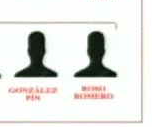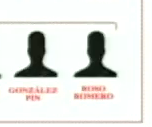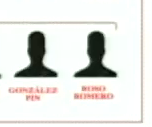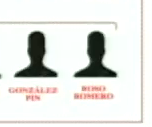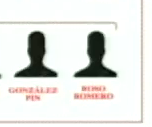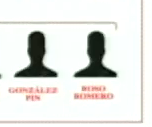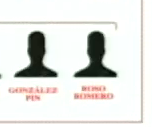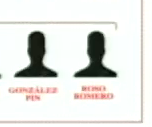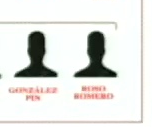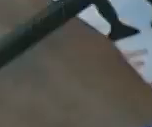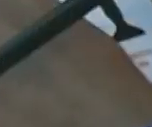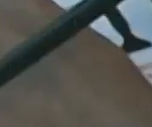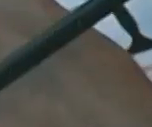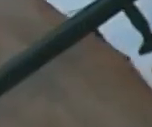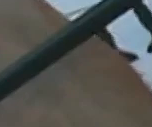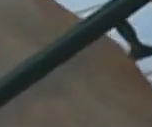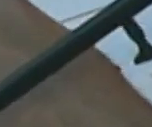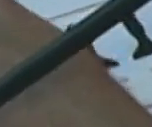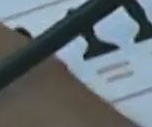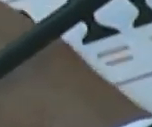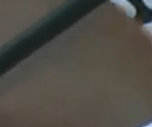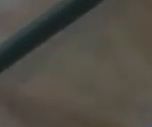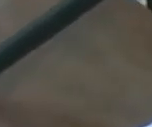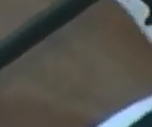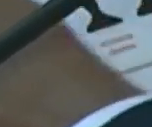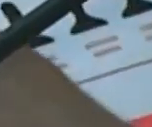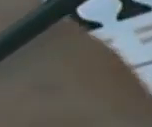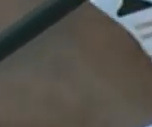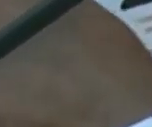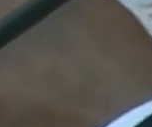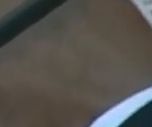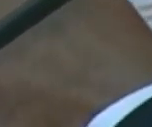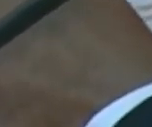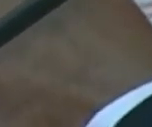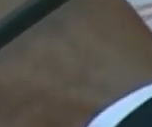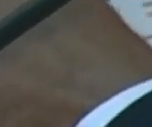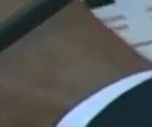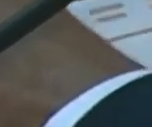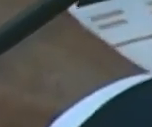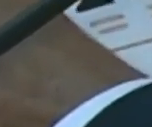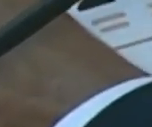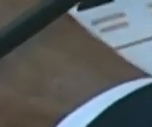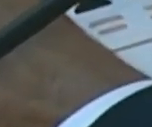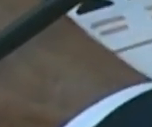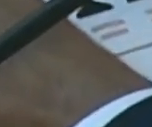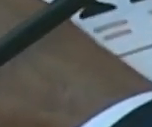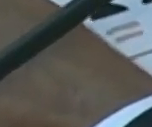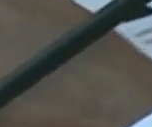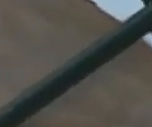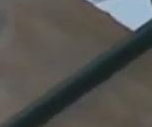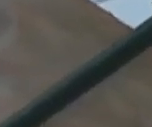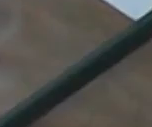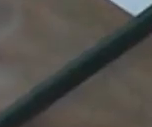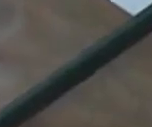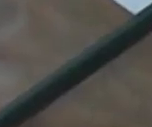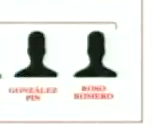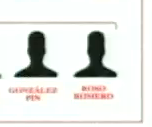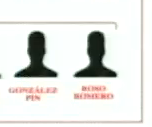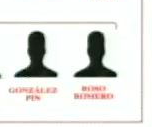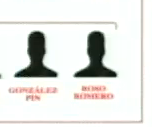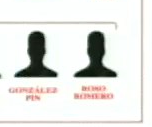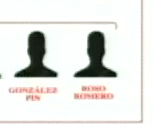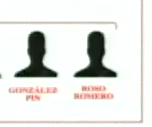todo el entrenamiento. De hecho, tres de los directivos de Silvercorp se erigen